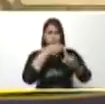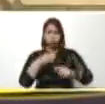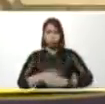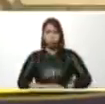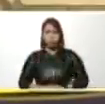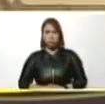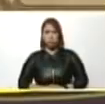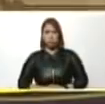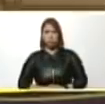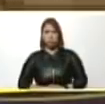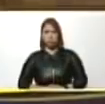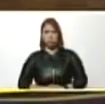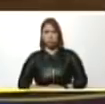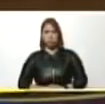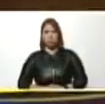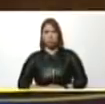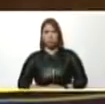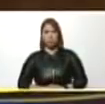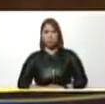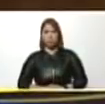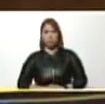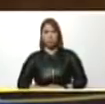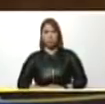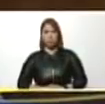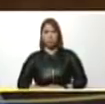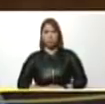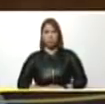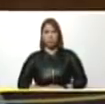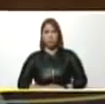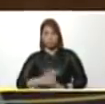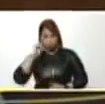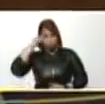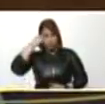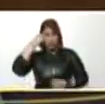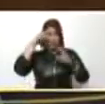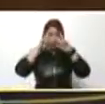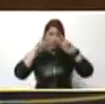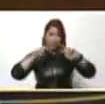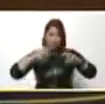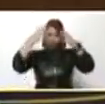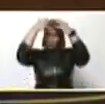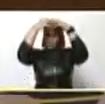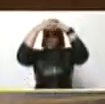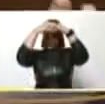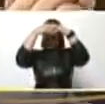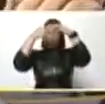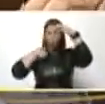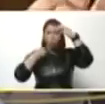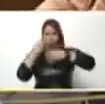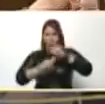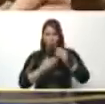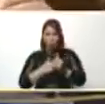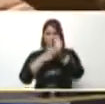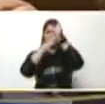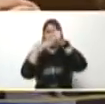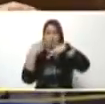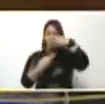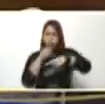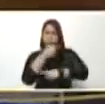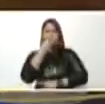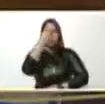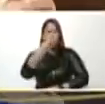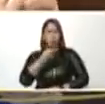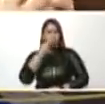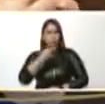Valga la reflexión. que hago como líder revolucionario, como líder